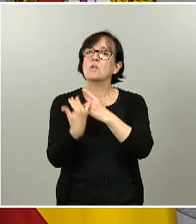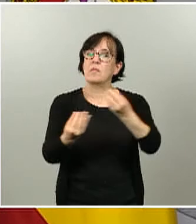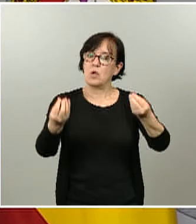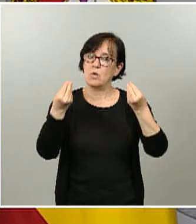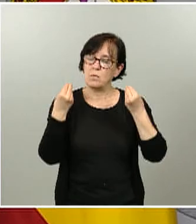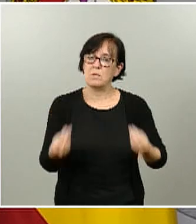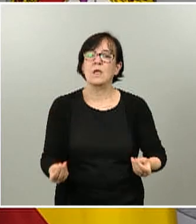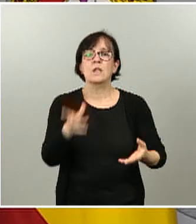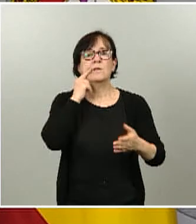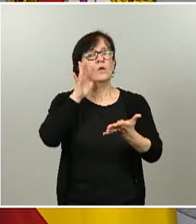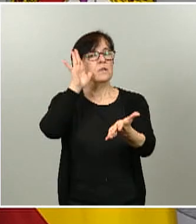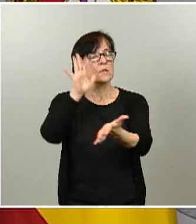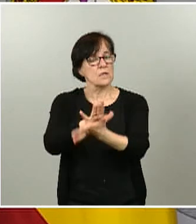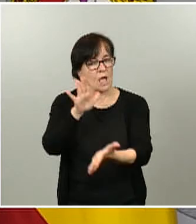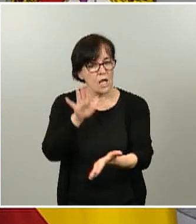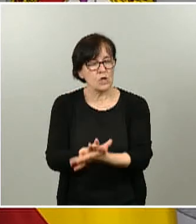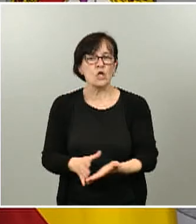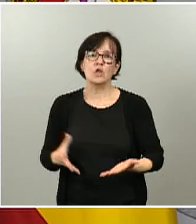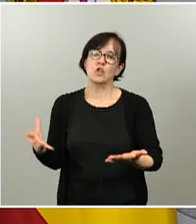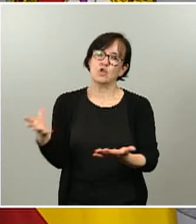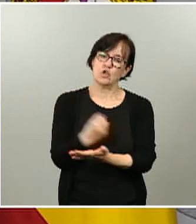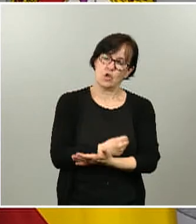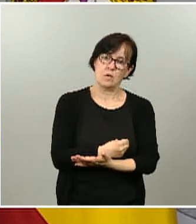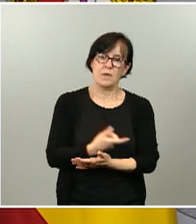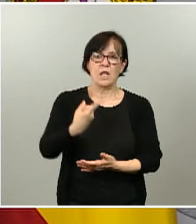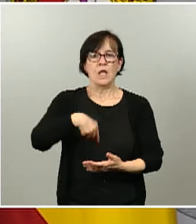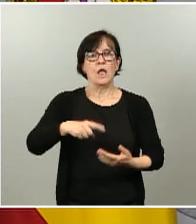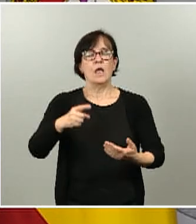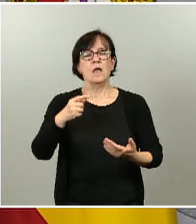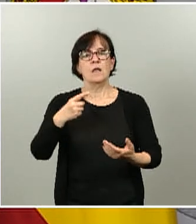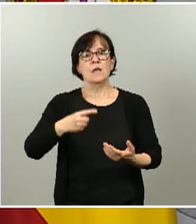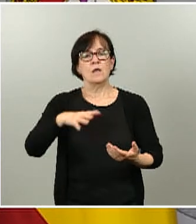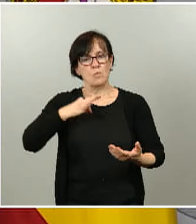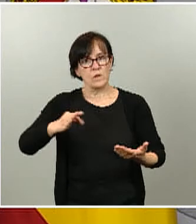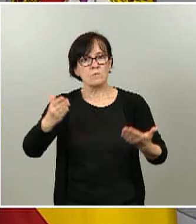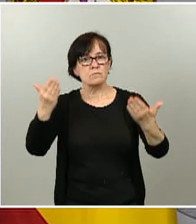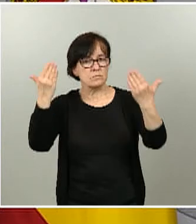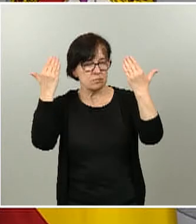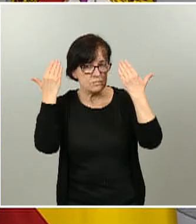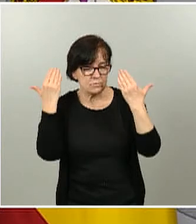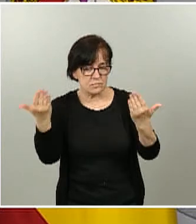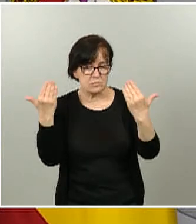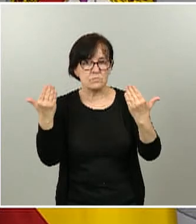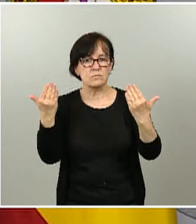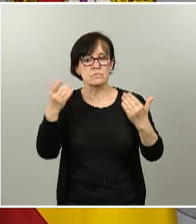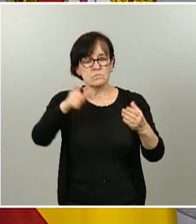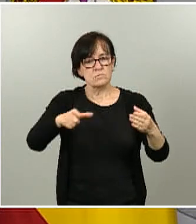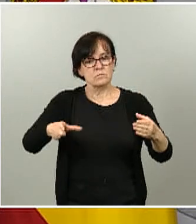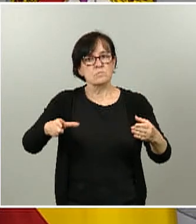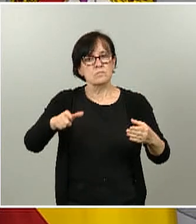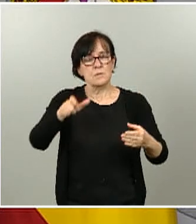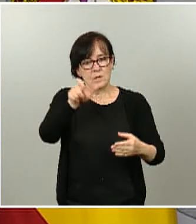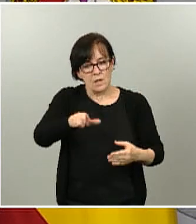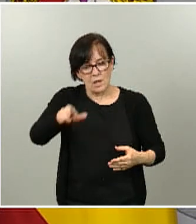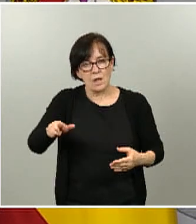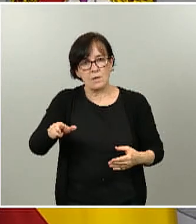calma, contando con todo, para que de alguna manera podamos rendir homenaje al conjunto de las personas fallecidas.